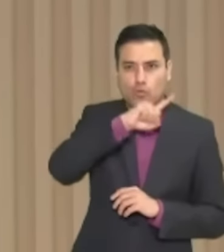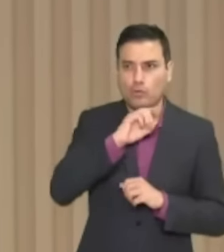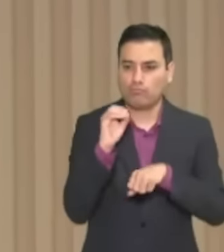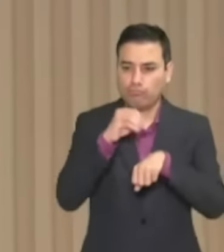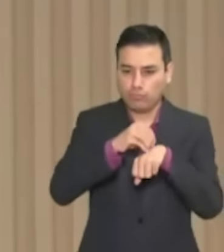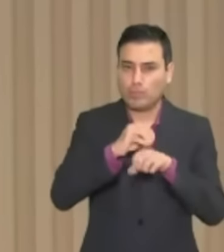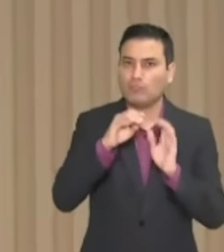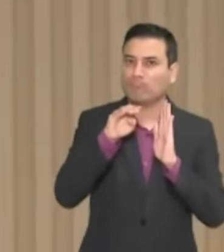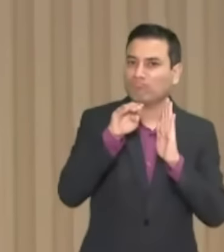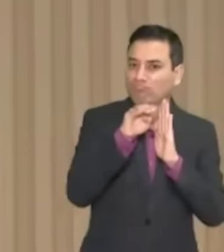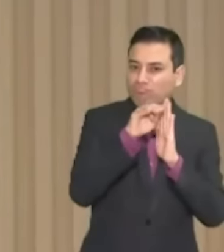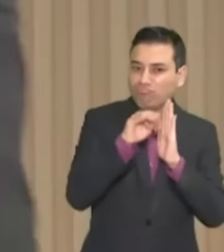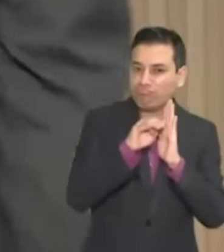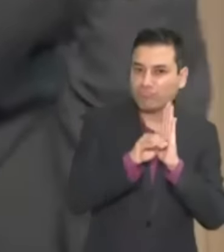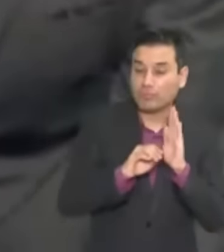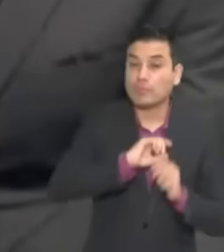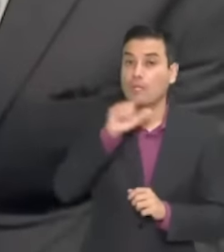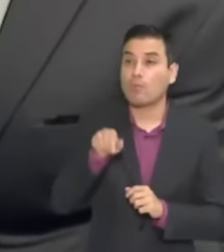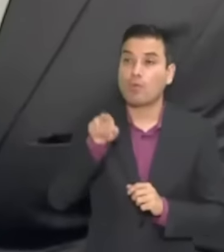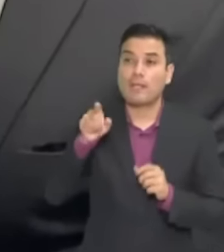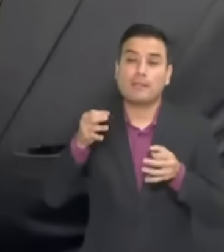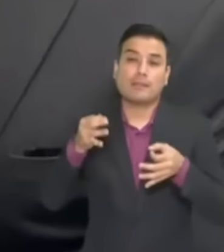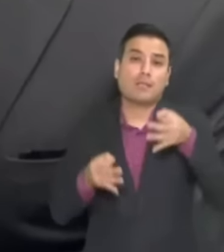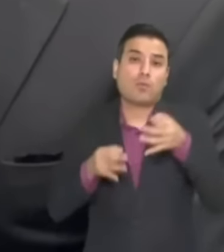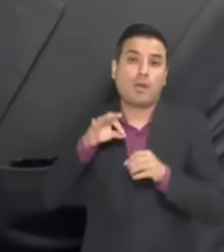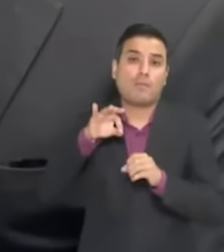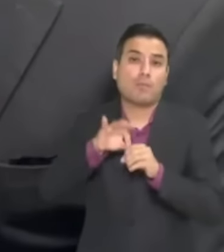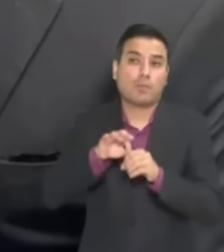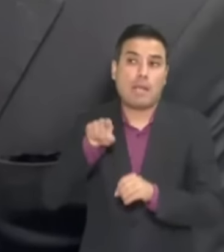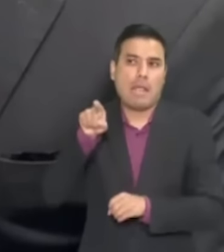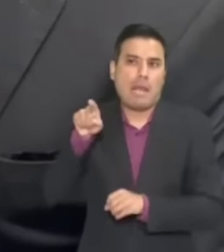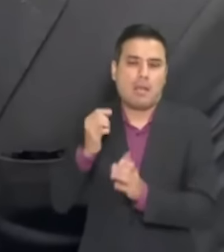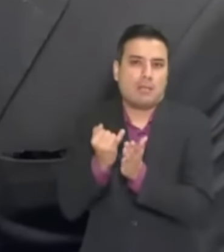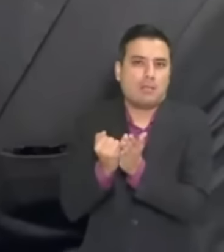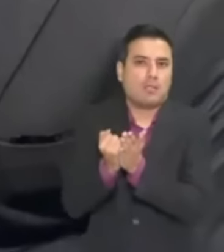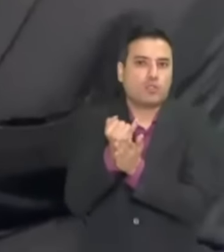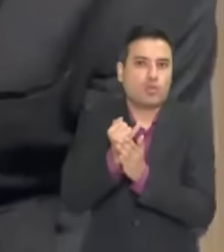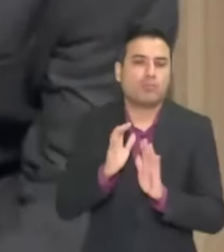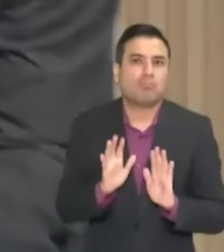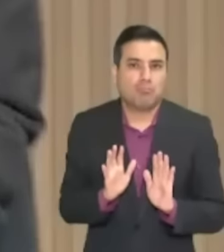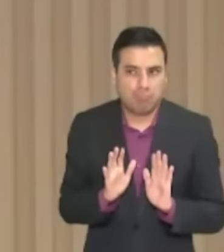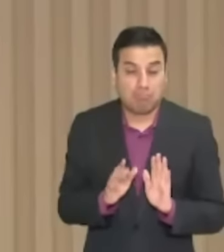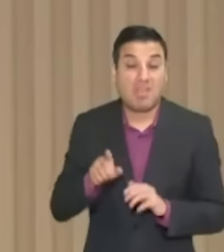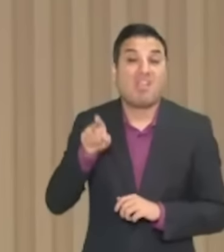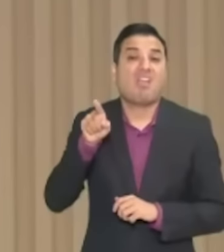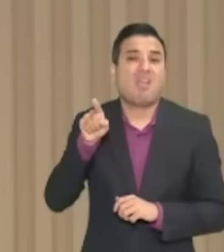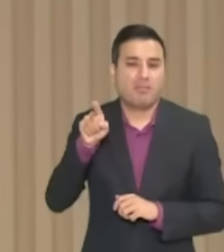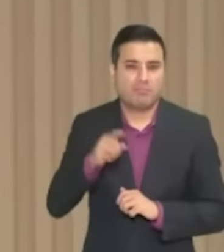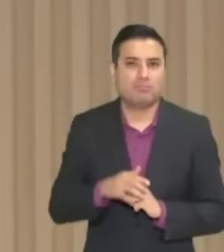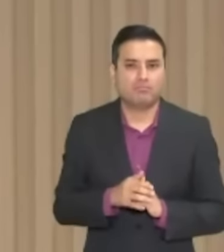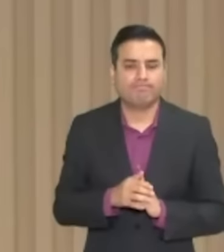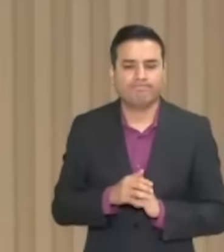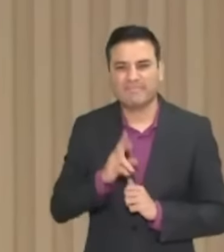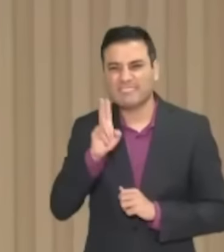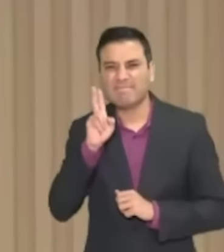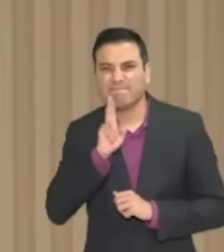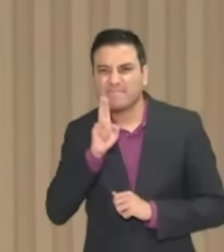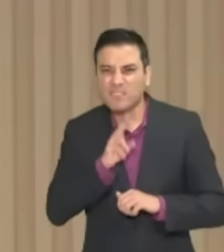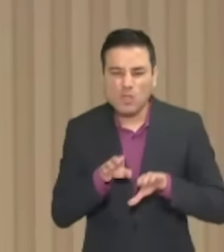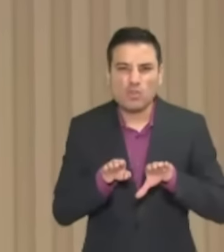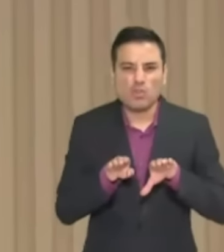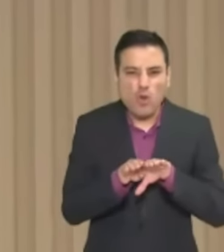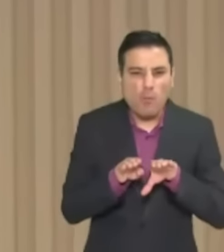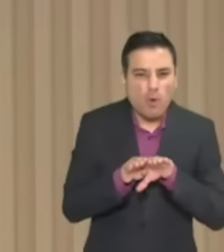propio instituto fue el Tribunal Electoral del Poder Judicial de la Federación, que atinadamente encontró un cauce jurídico que no